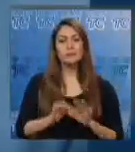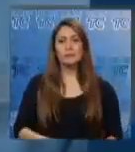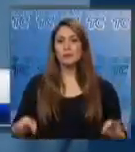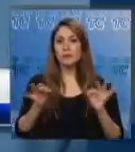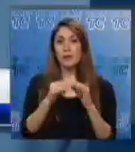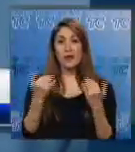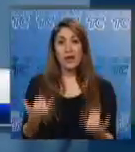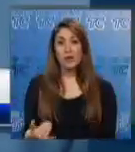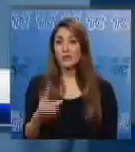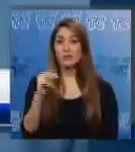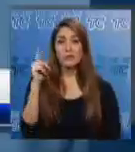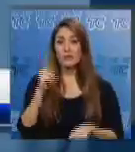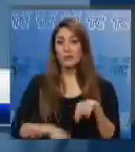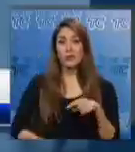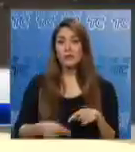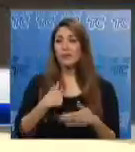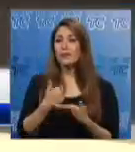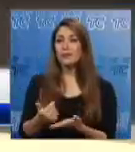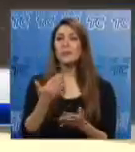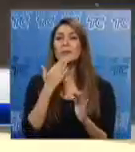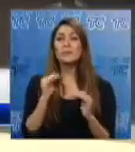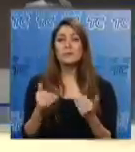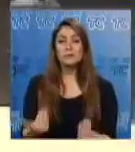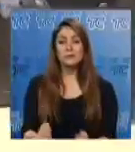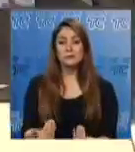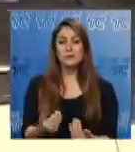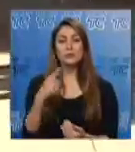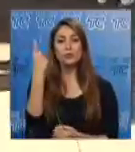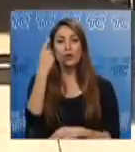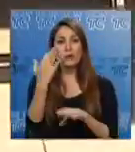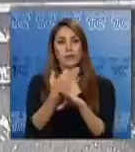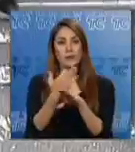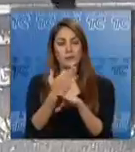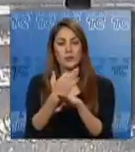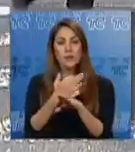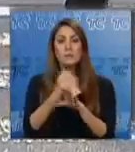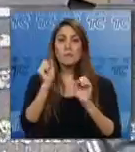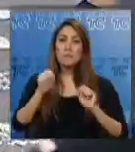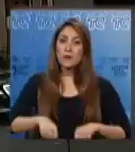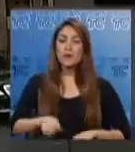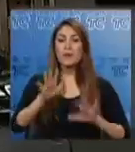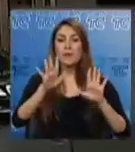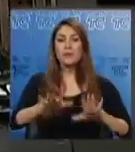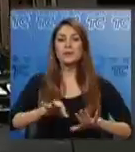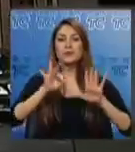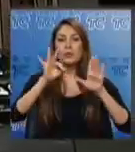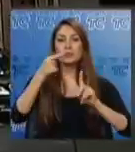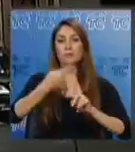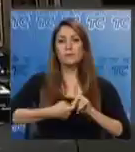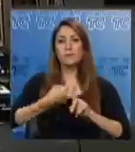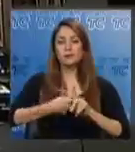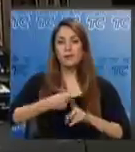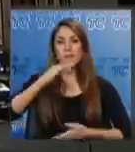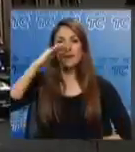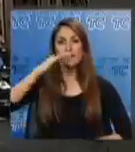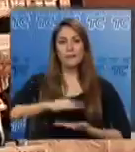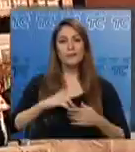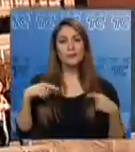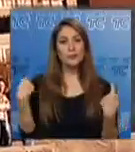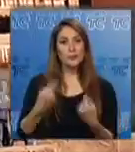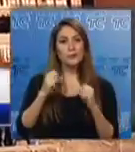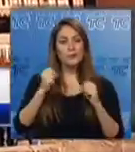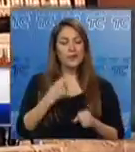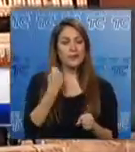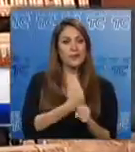hay nada que yo pueda hacer por ellos. Un estatus temporal que podría concederse por 18 meses. Alivio migratorio que contribuye